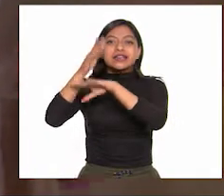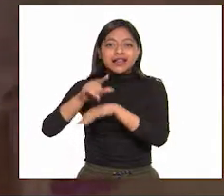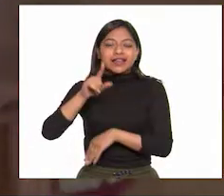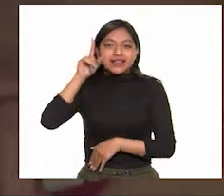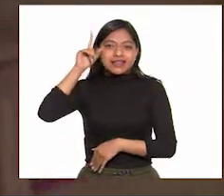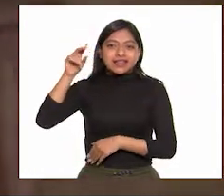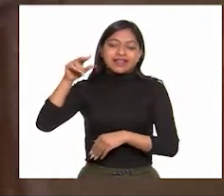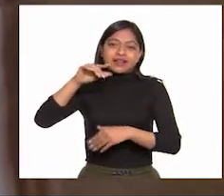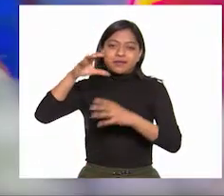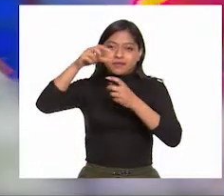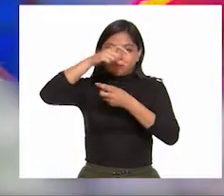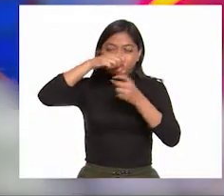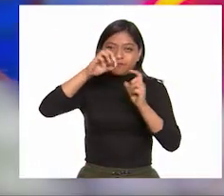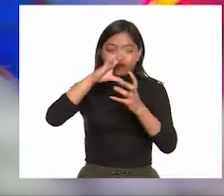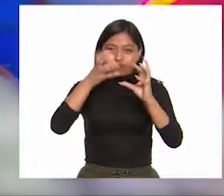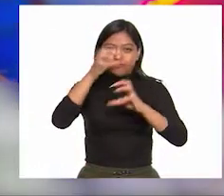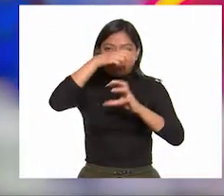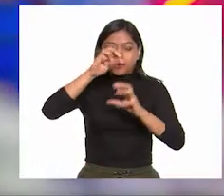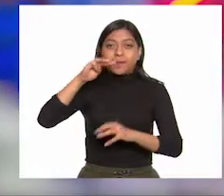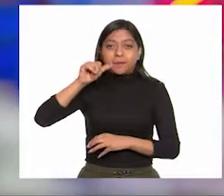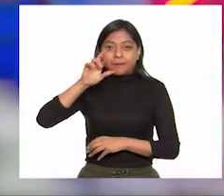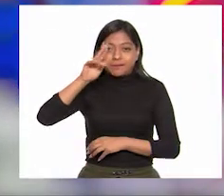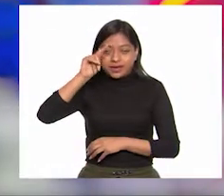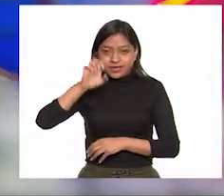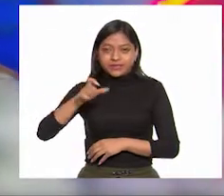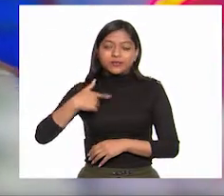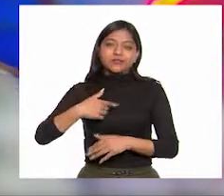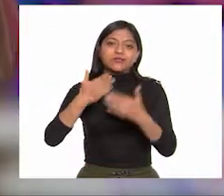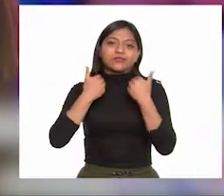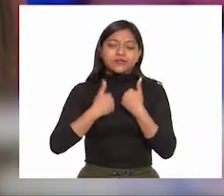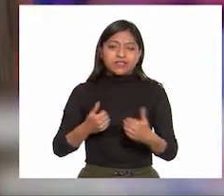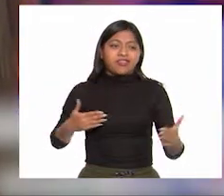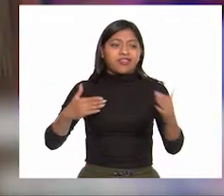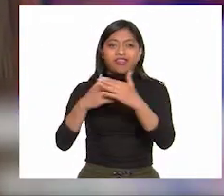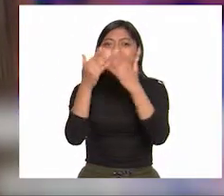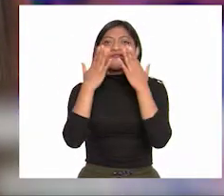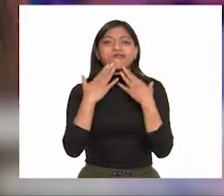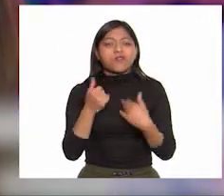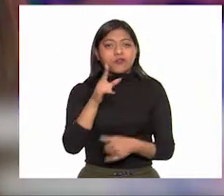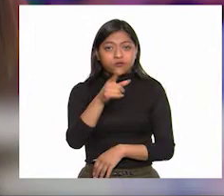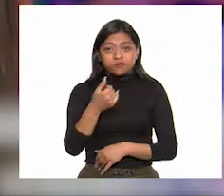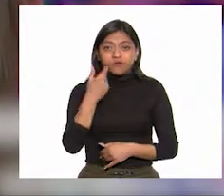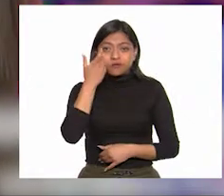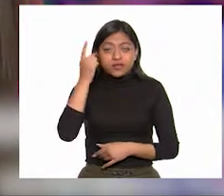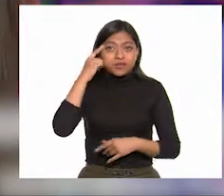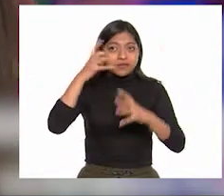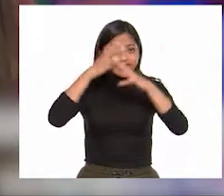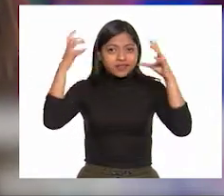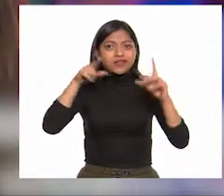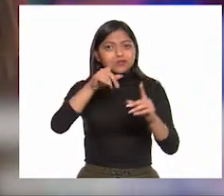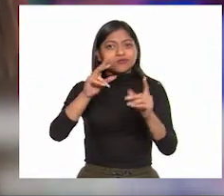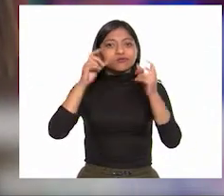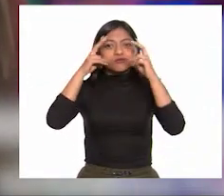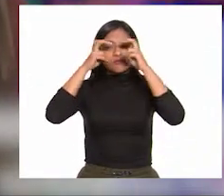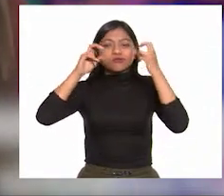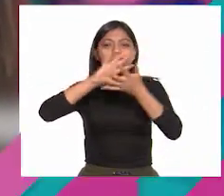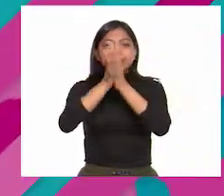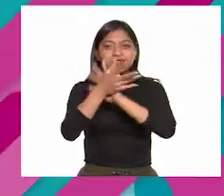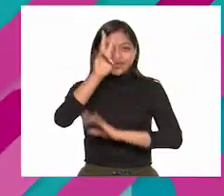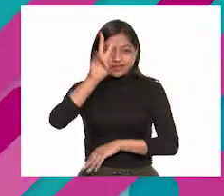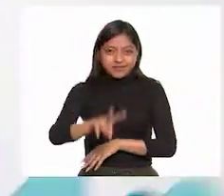hasta Marte. El universo me enseñó que no existen fronteras cuando se trata de abrir tu mente y alcanzar tus sueños.